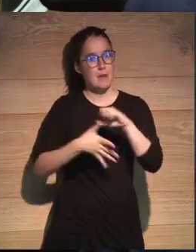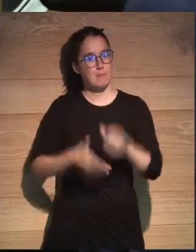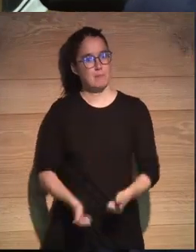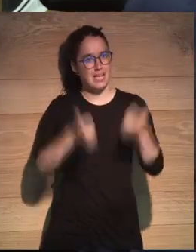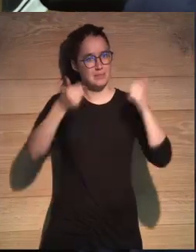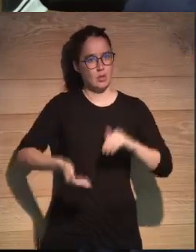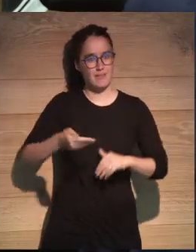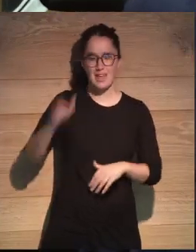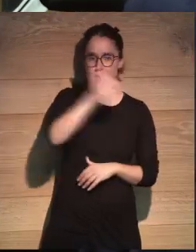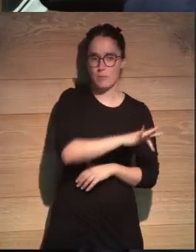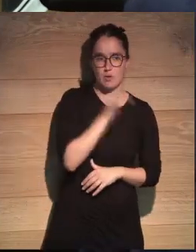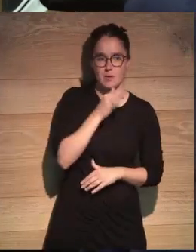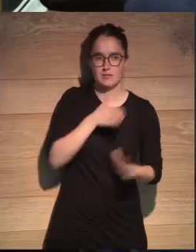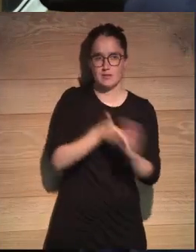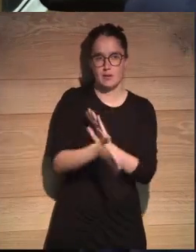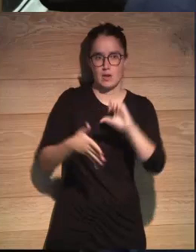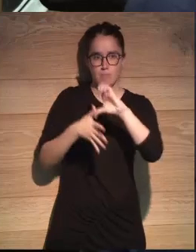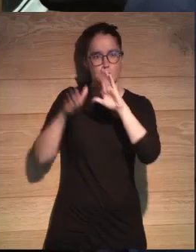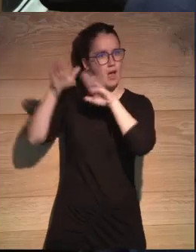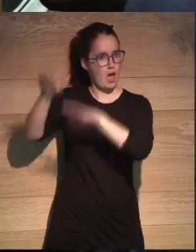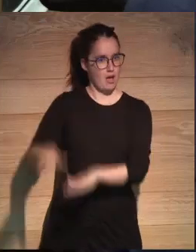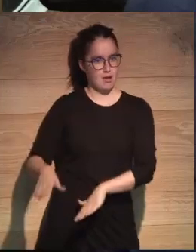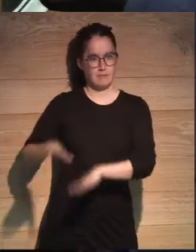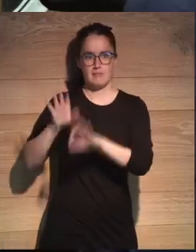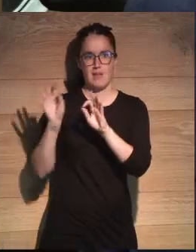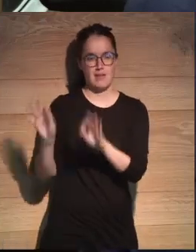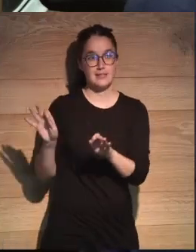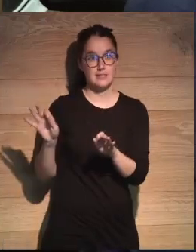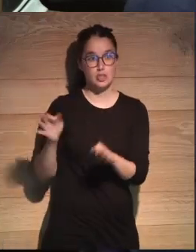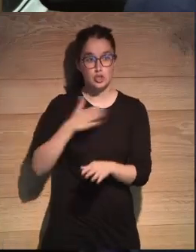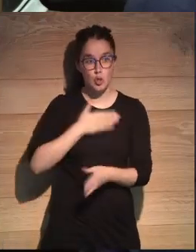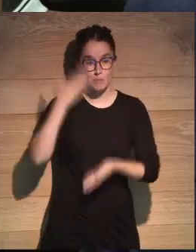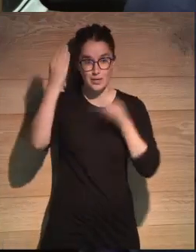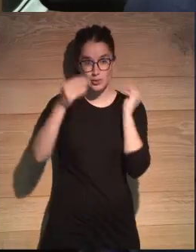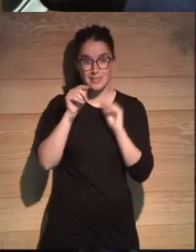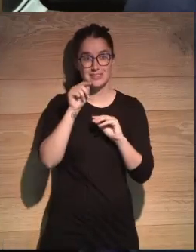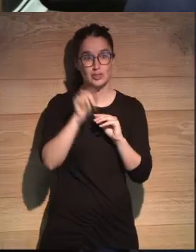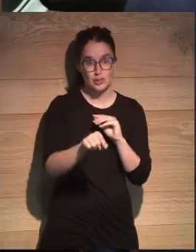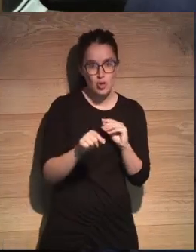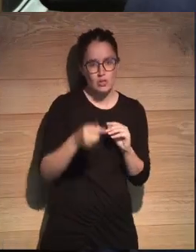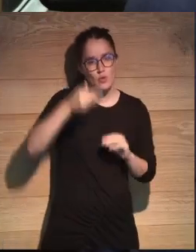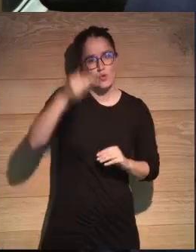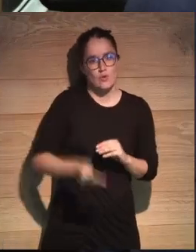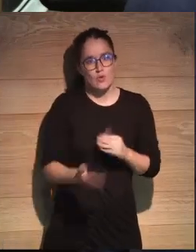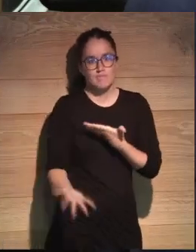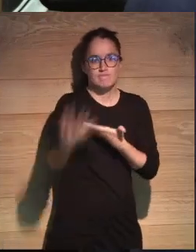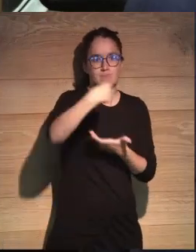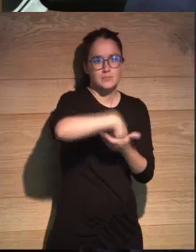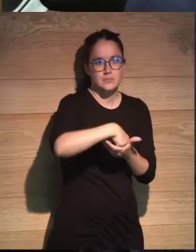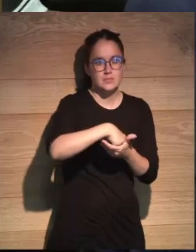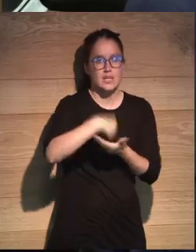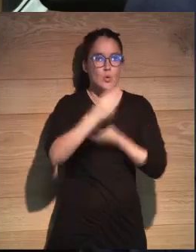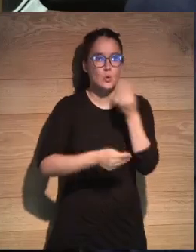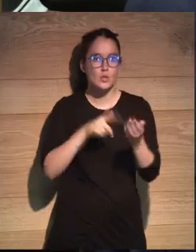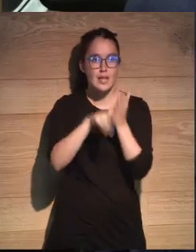Europa, y lo digo desde la admiración hacia aquello. Y en ese sentido, yo creo que este punto es muy importante incorporarlo en el